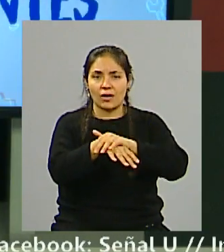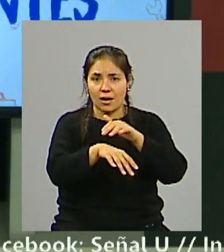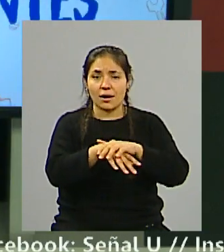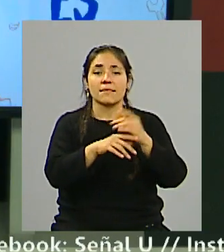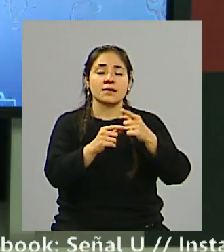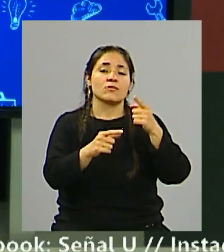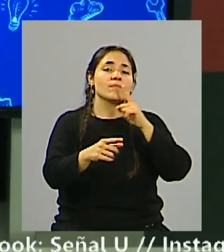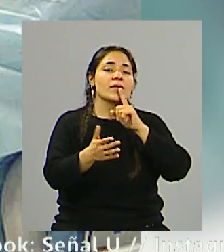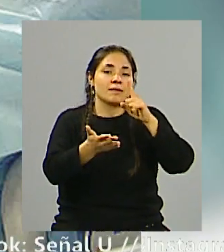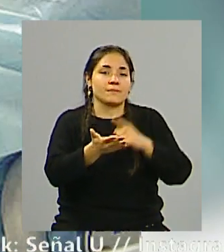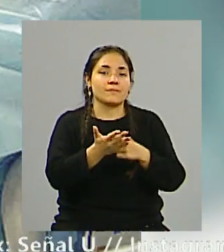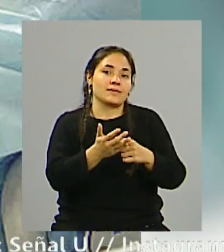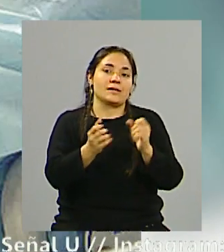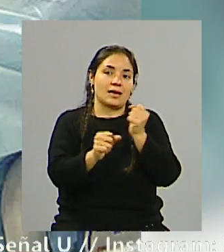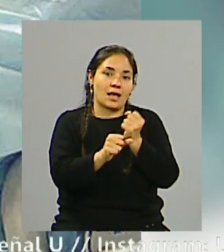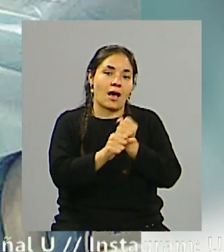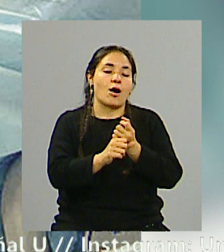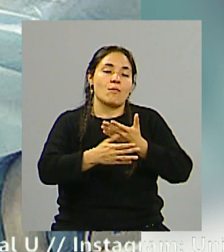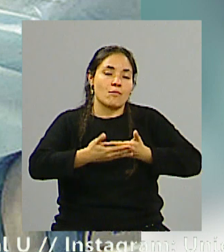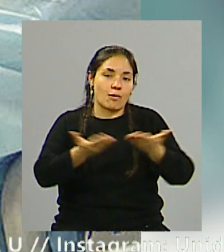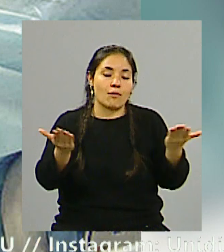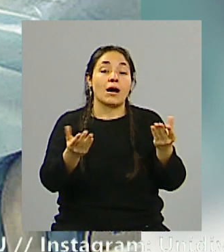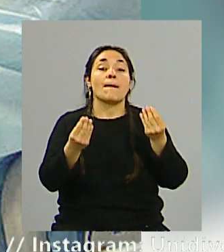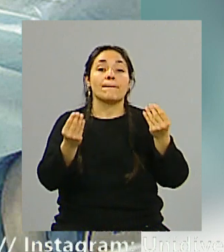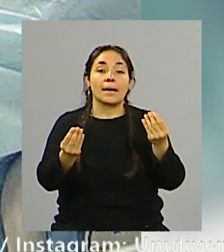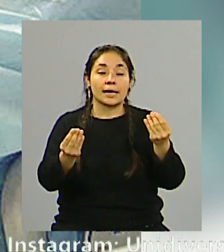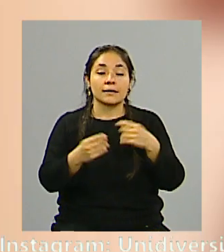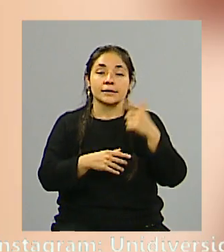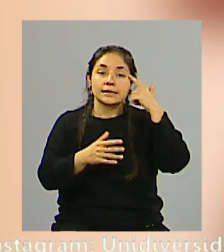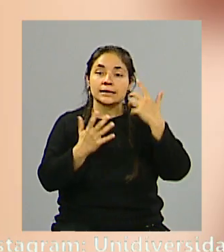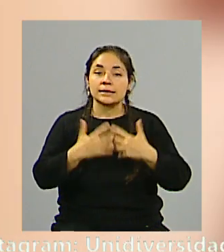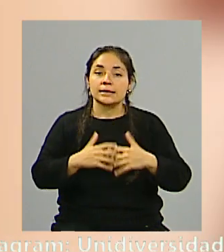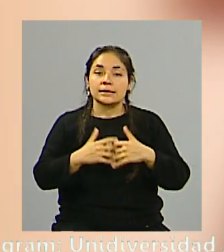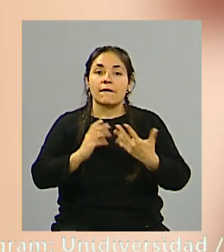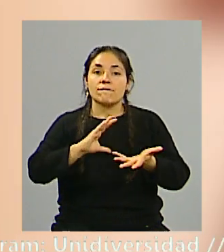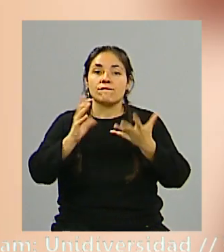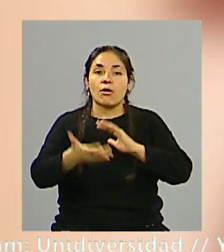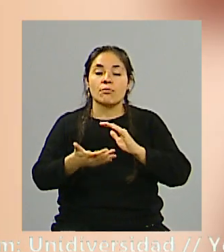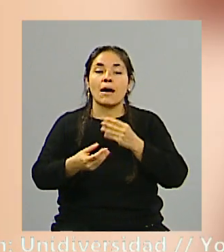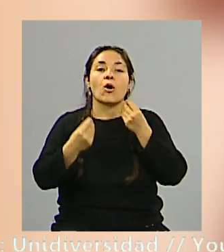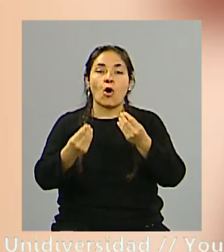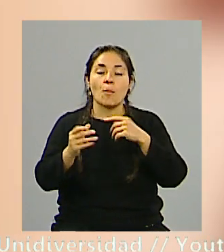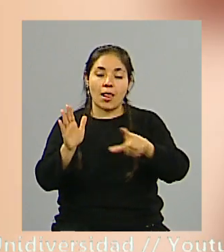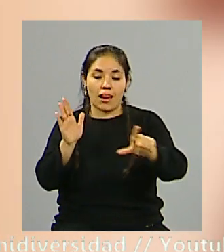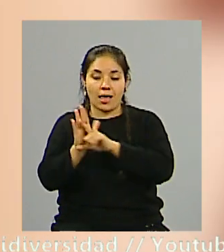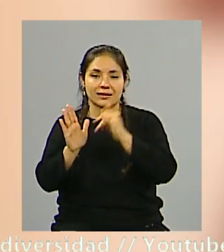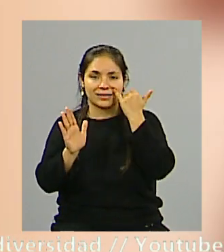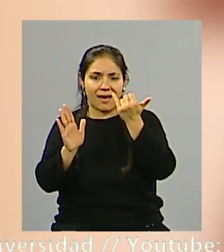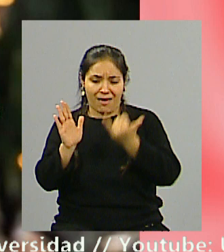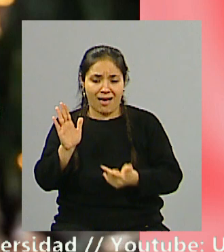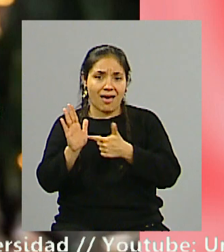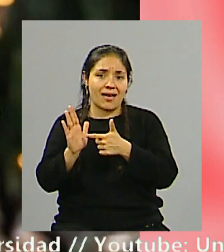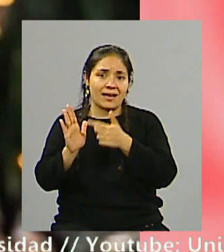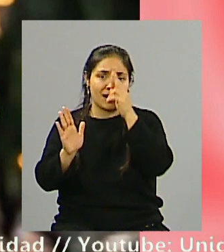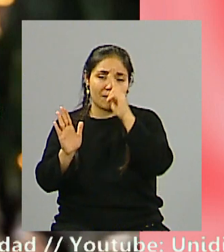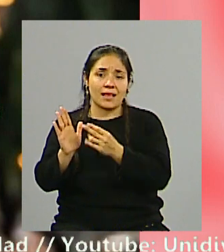políticas públicas, para poder pensar cómo se puede aplicar la ley que ya existe y que no se